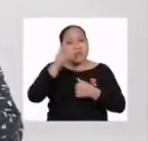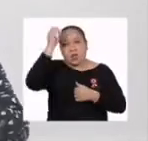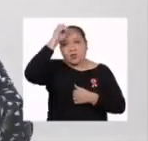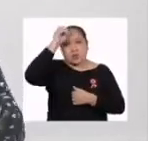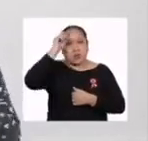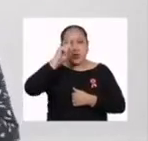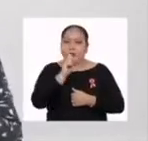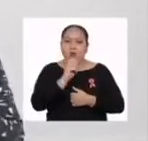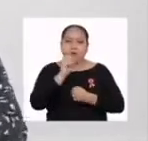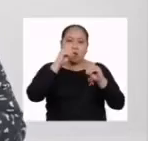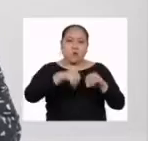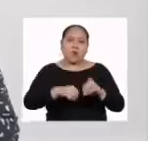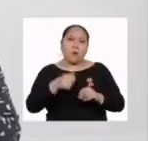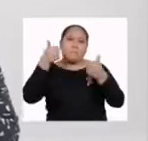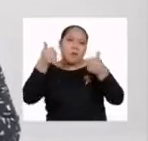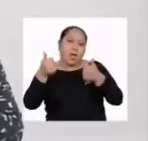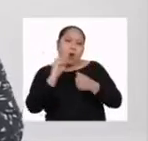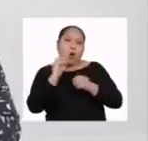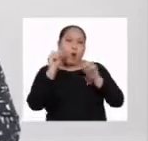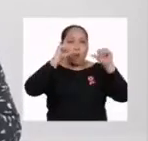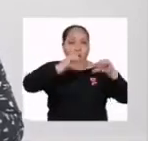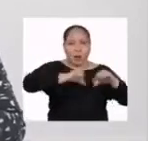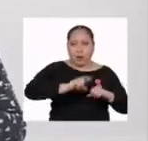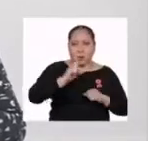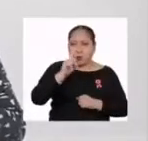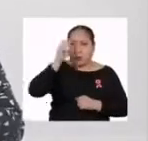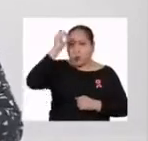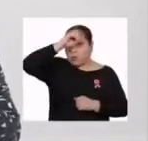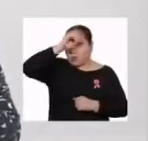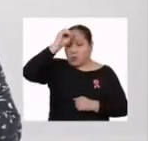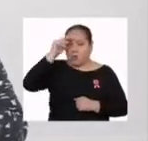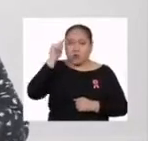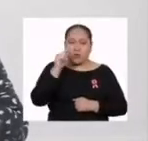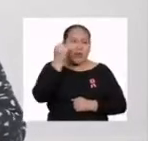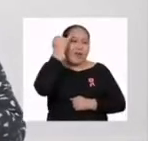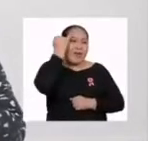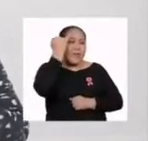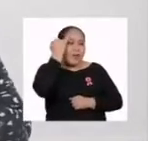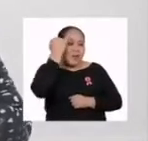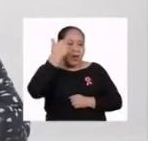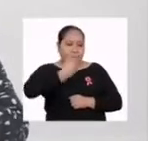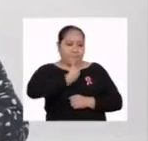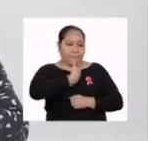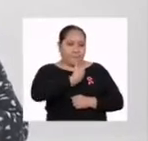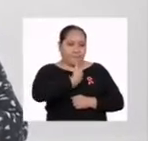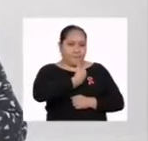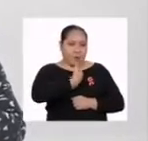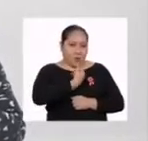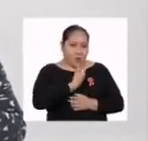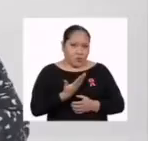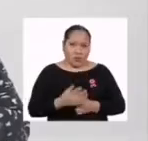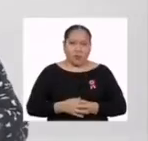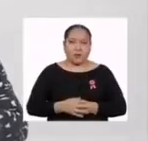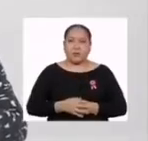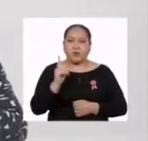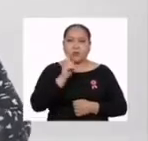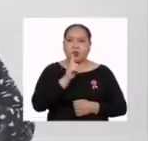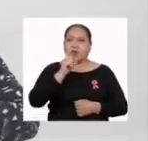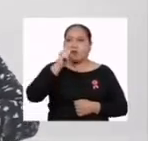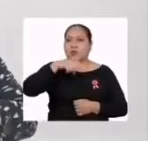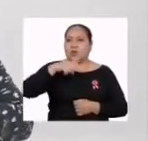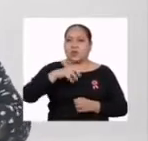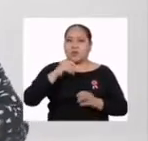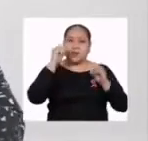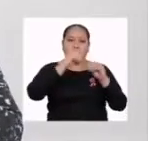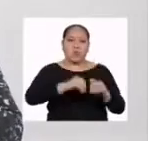se catalogan como correctas o incorrectas. Una opinión es una apreciación muy personal y subjetiva. no